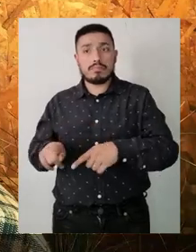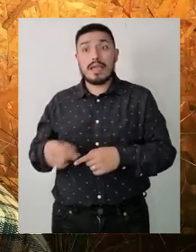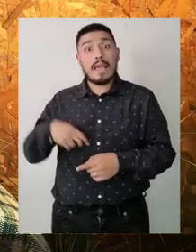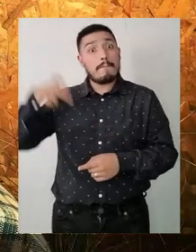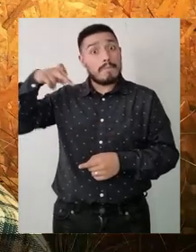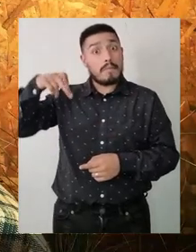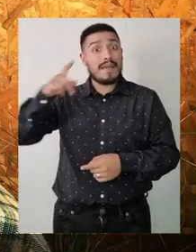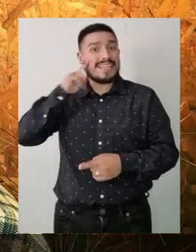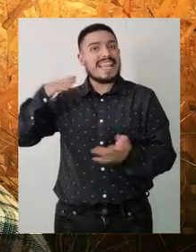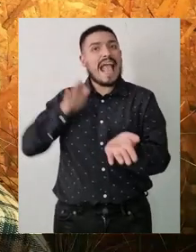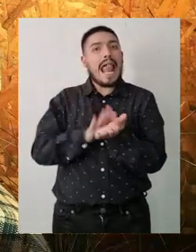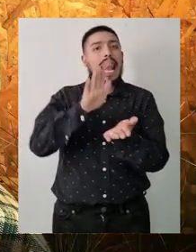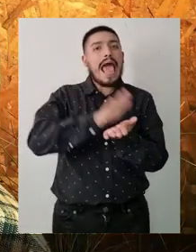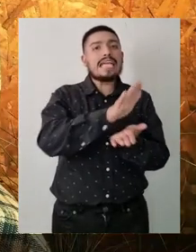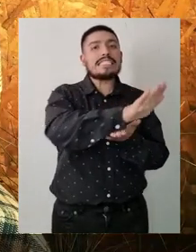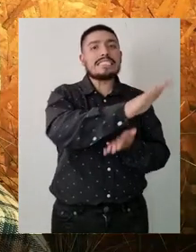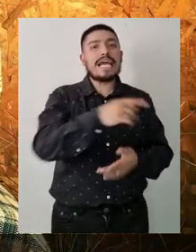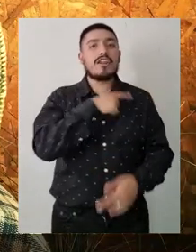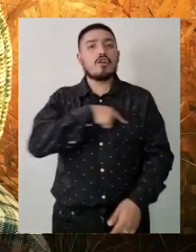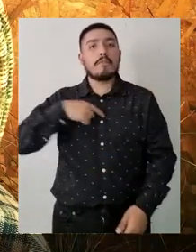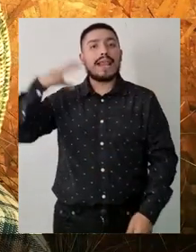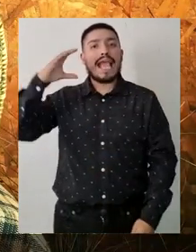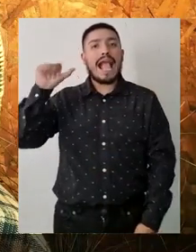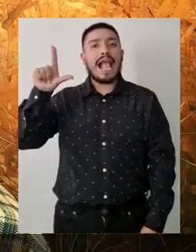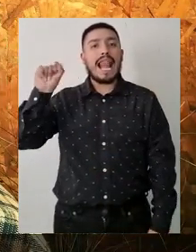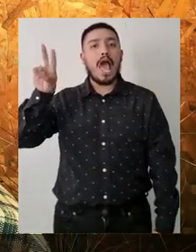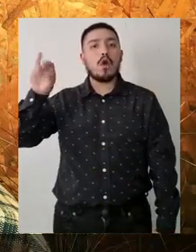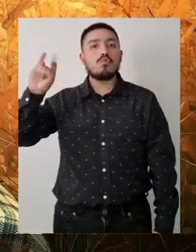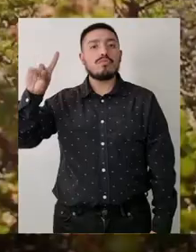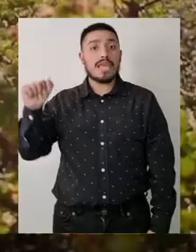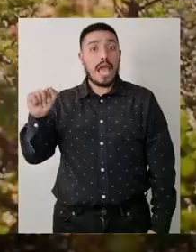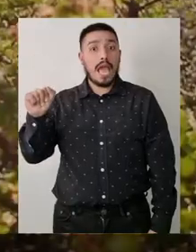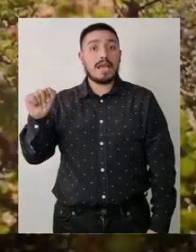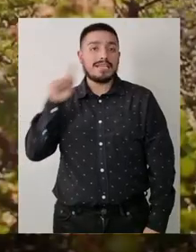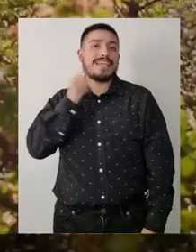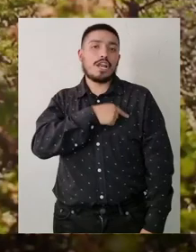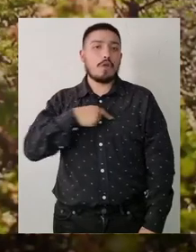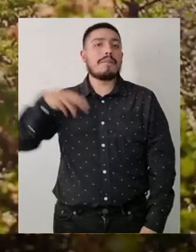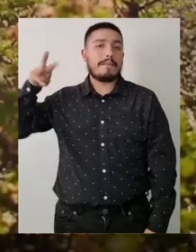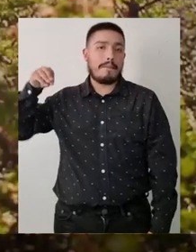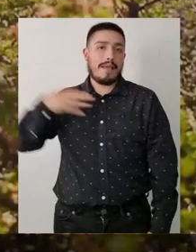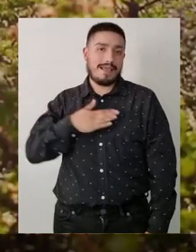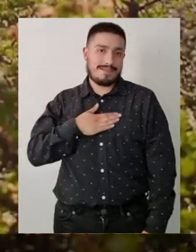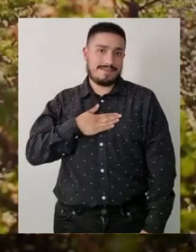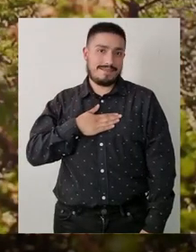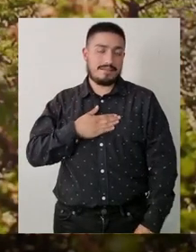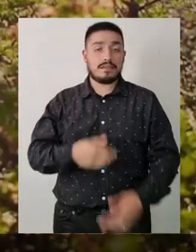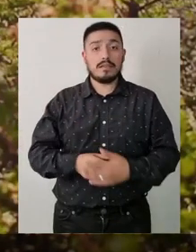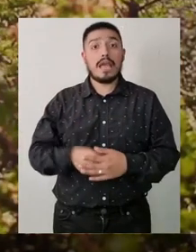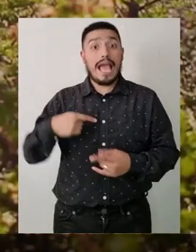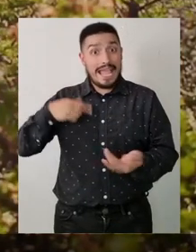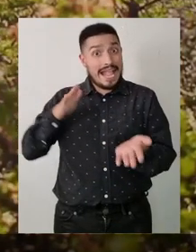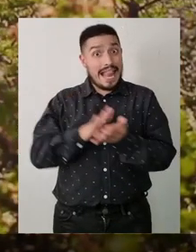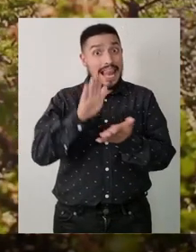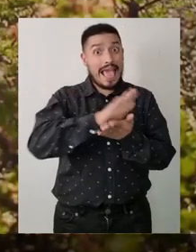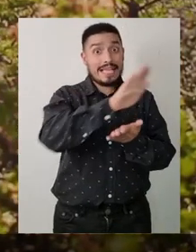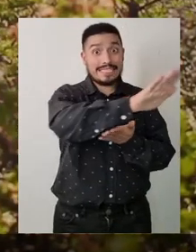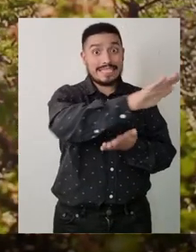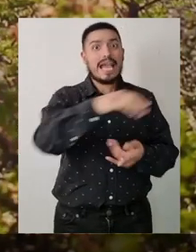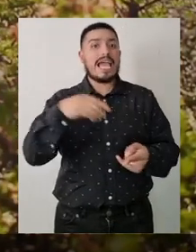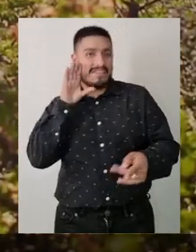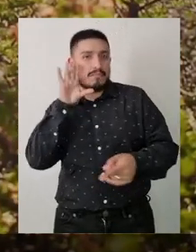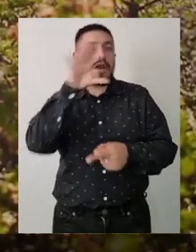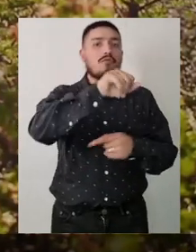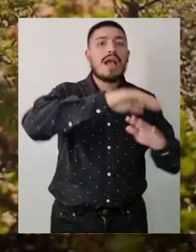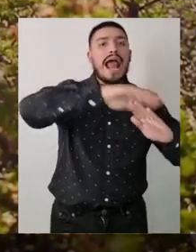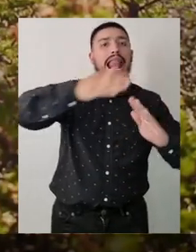papá tenía la lancha que se llamaba la Claudia, que es el nombre de mi mamá. Y en esa lancha nosotros íbamos a las islas